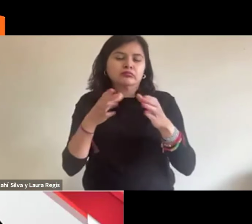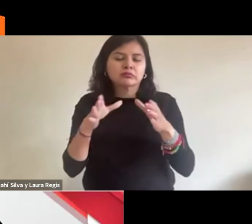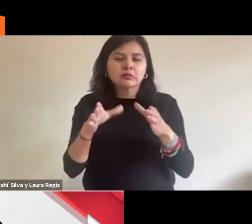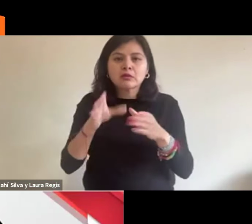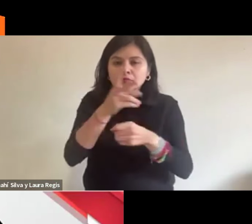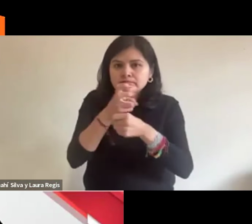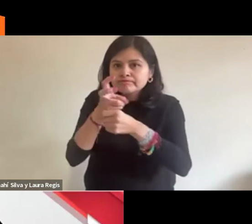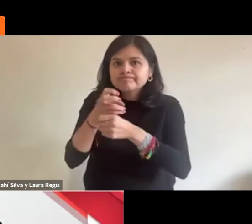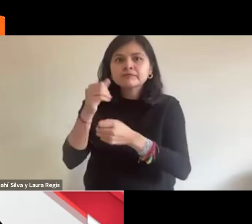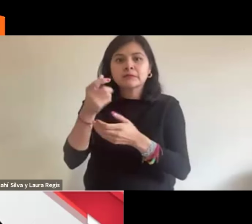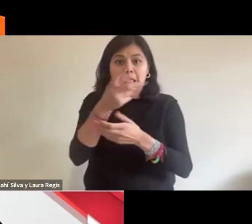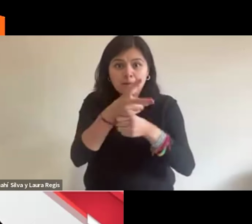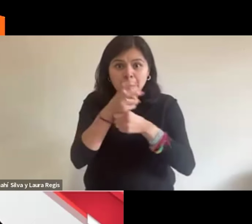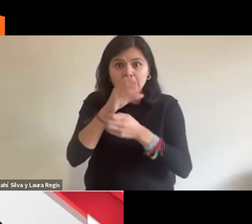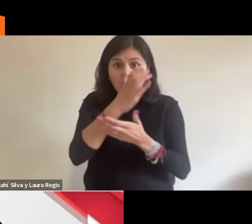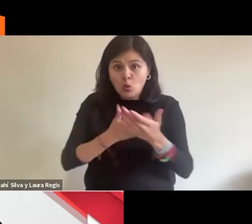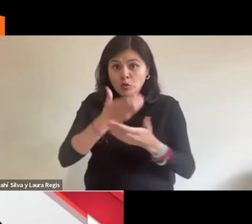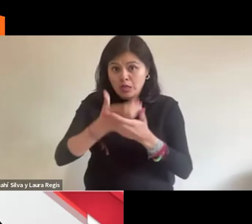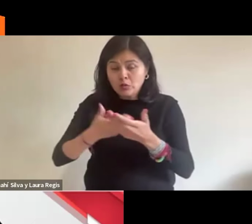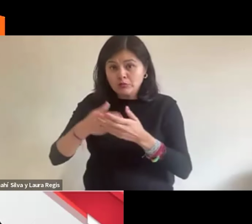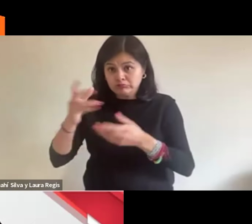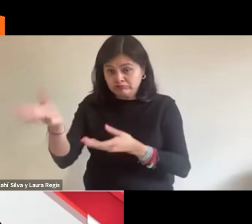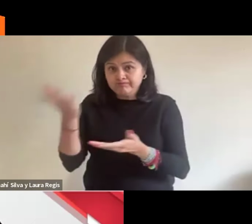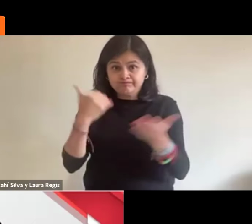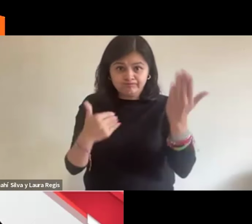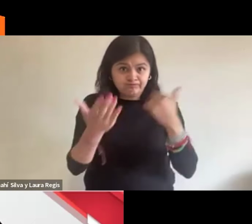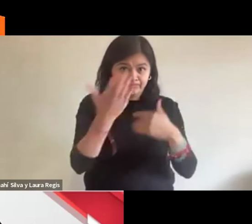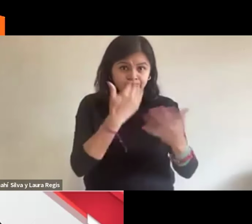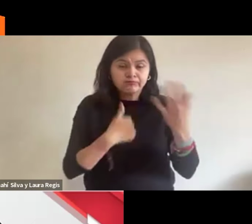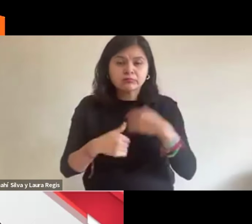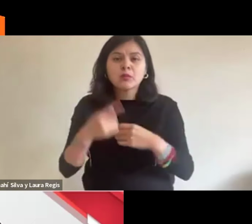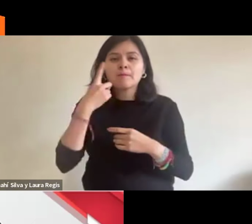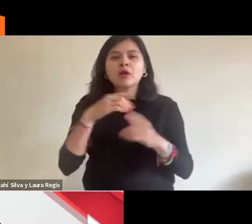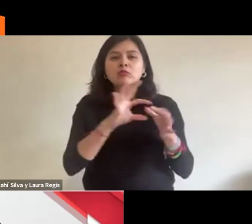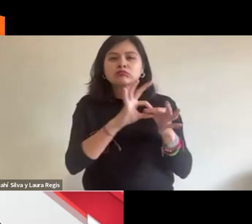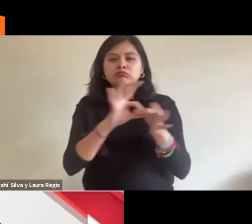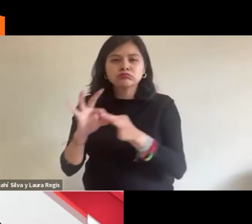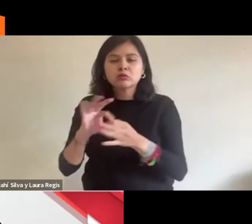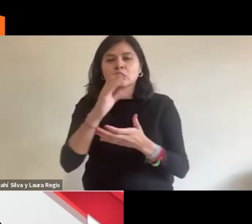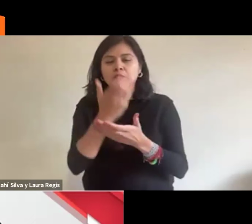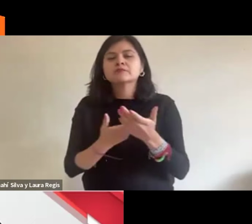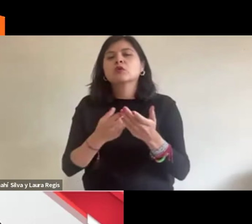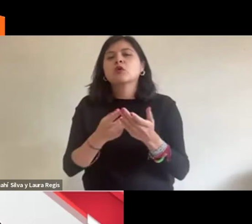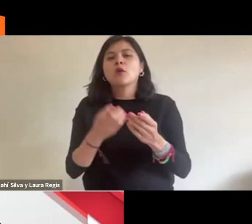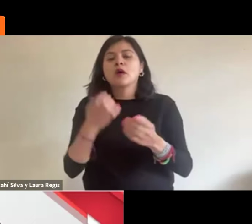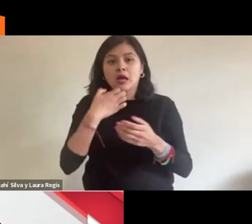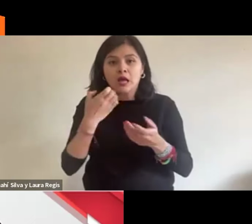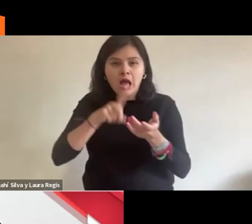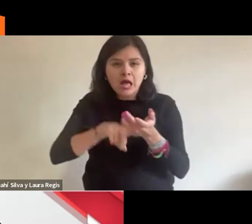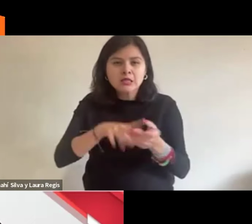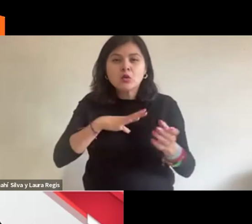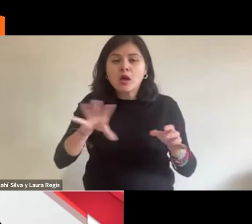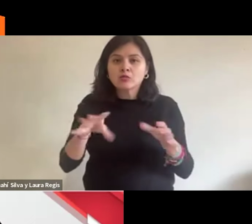que inviten a sus contadores. Les recordamos que con convenio con el Colegio de Contadores de la Ciudad de México tenemos